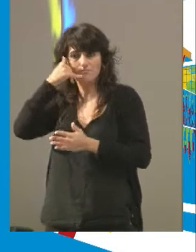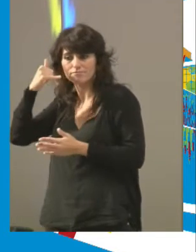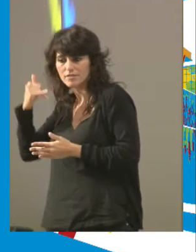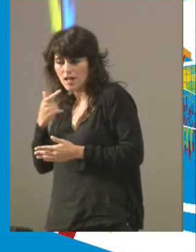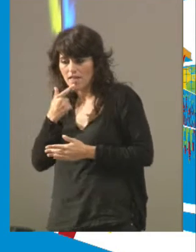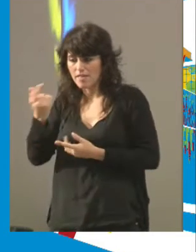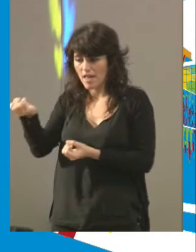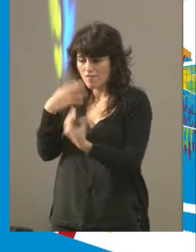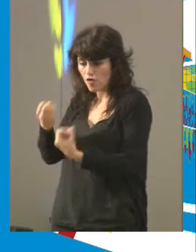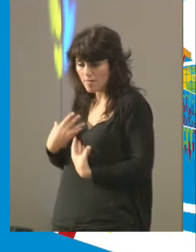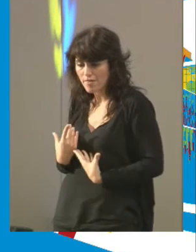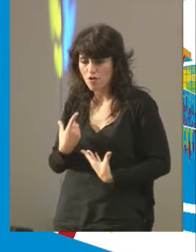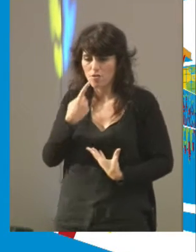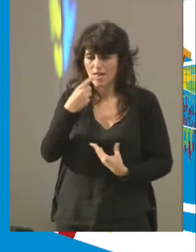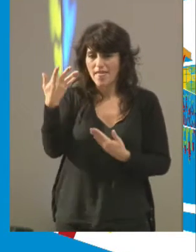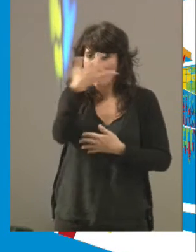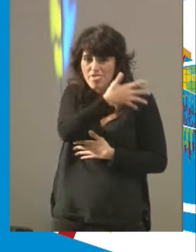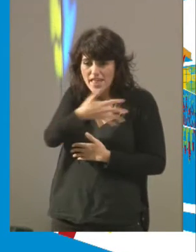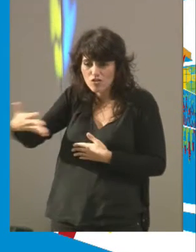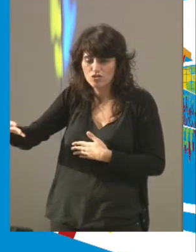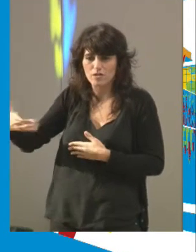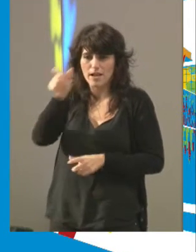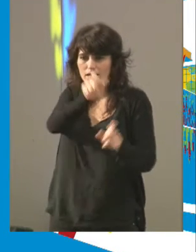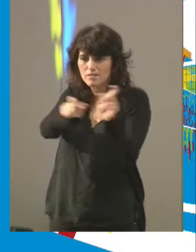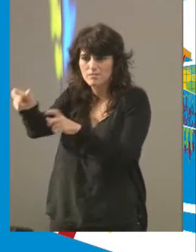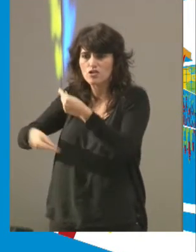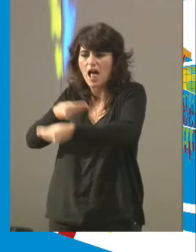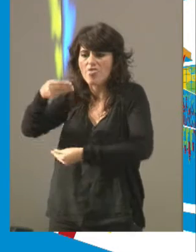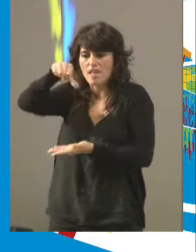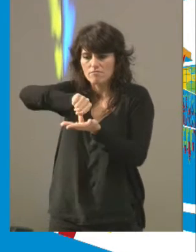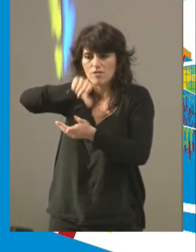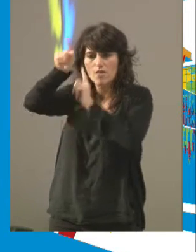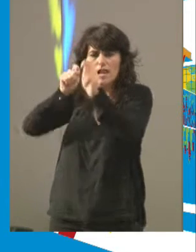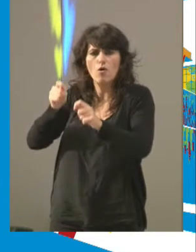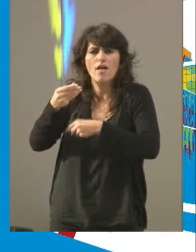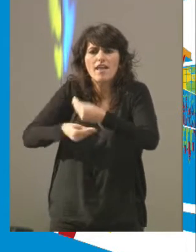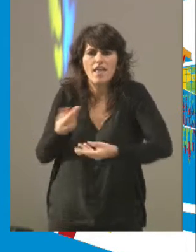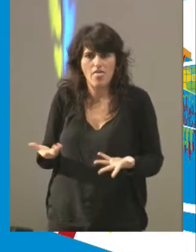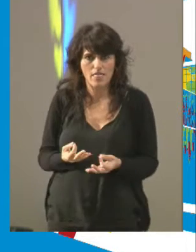diciendo lo que hacían durante 5 semanas en el área de Zaragoza.